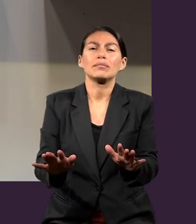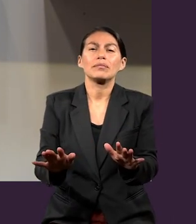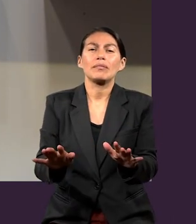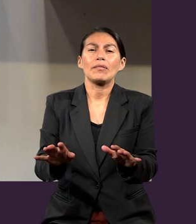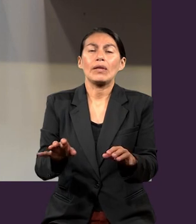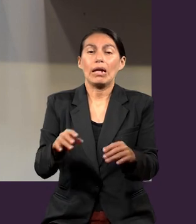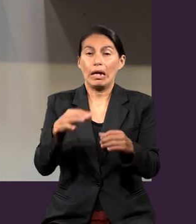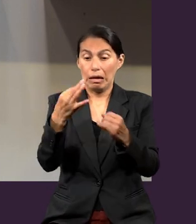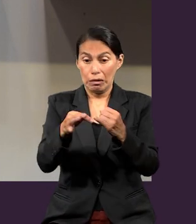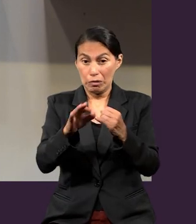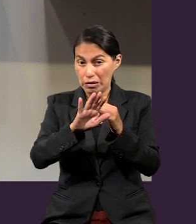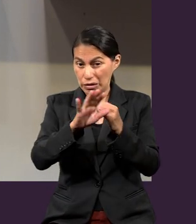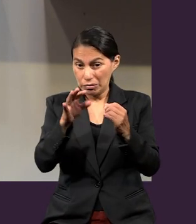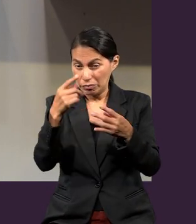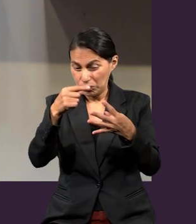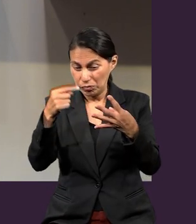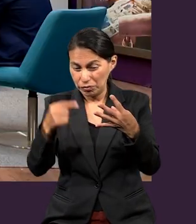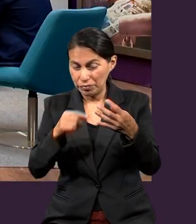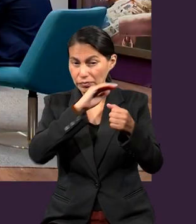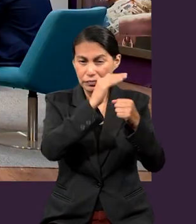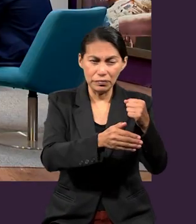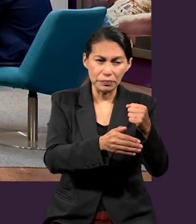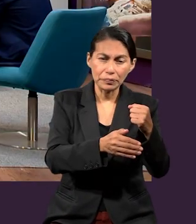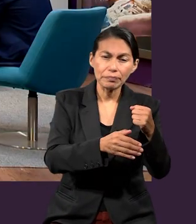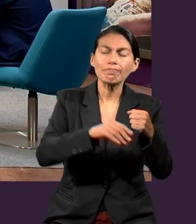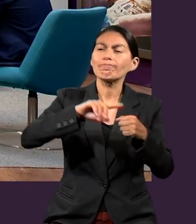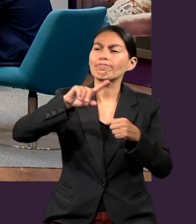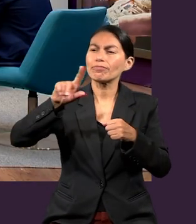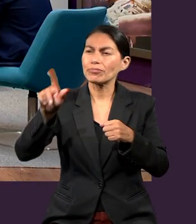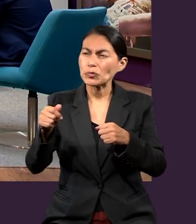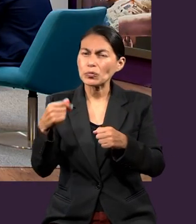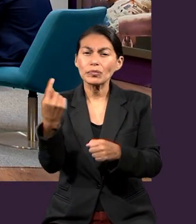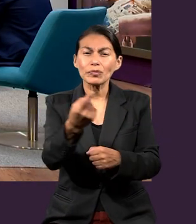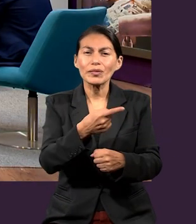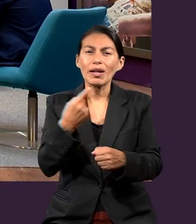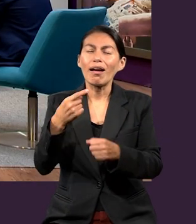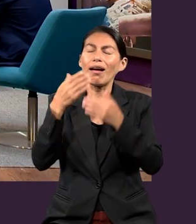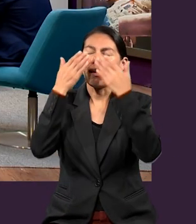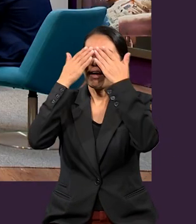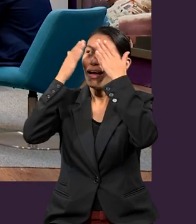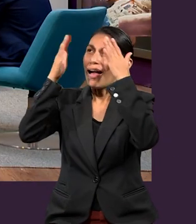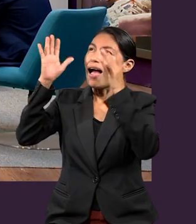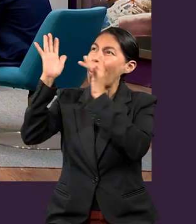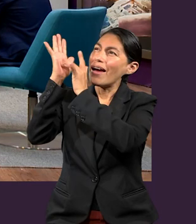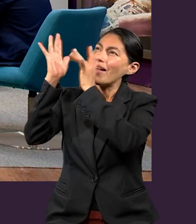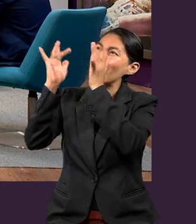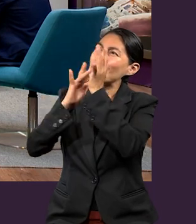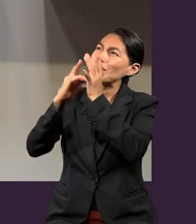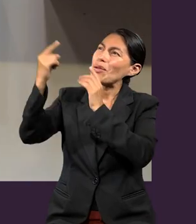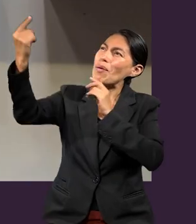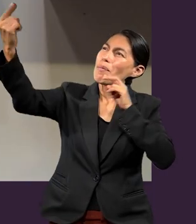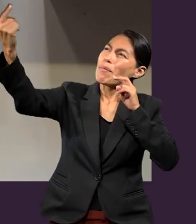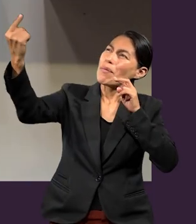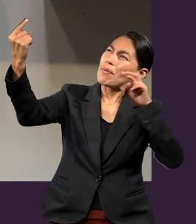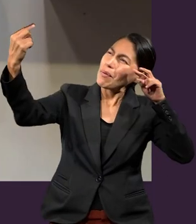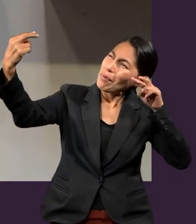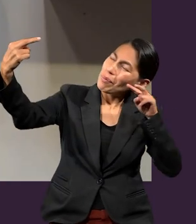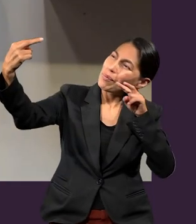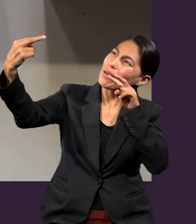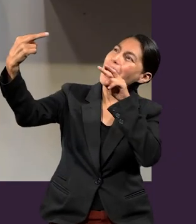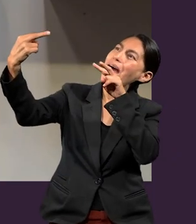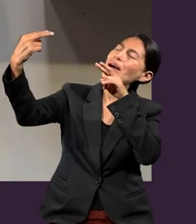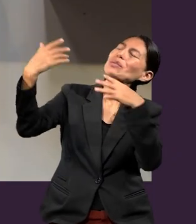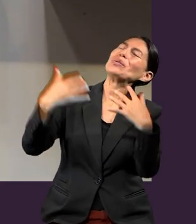finales que después de ellas podremos ver a Cristo Jesús cara a cara. Amén. Y por fin